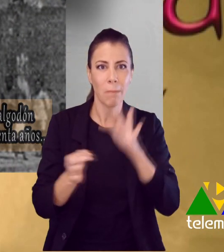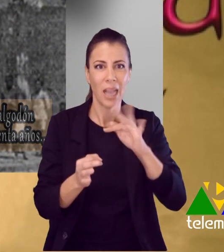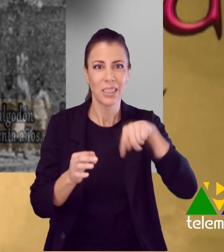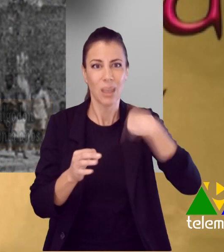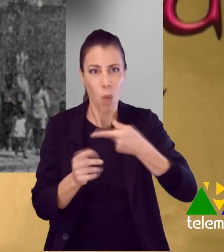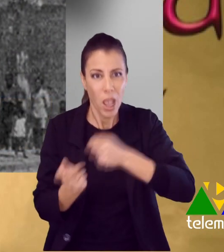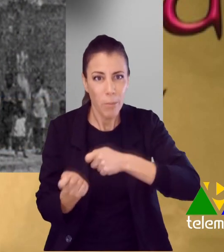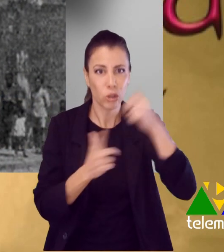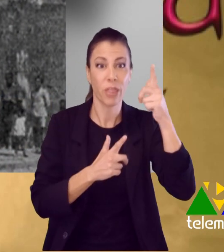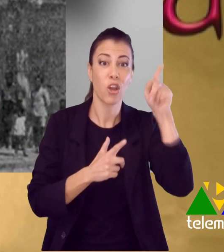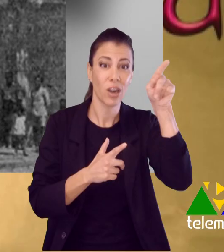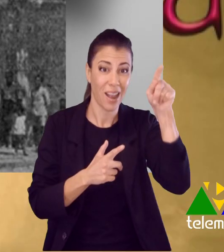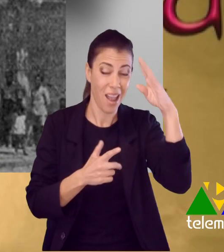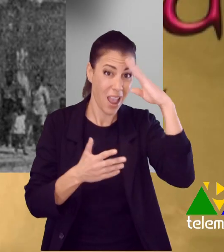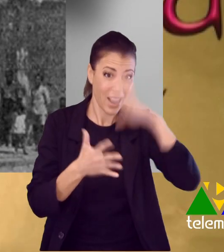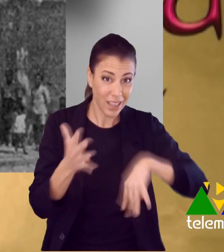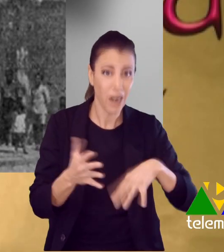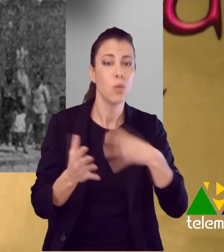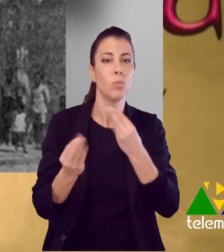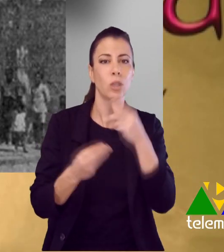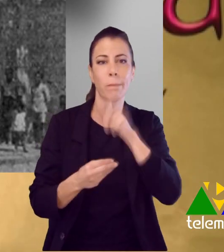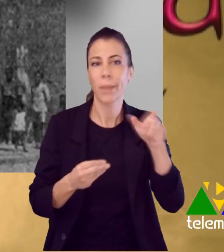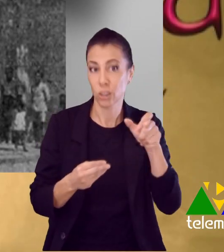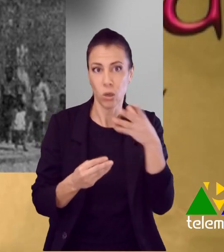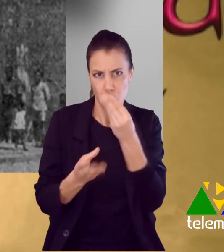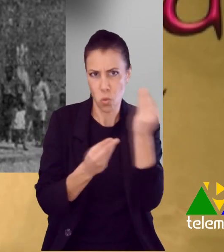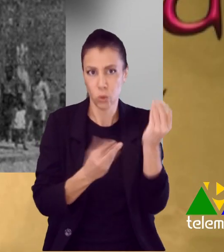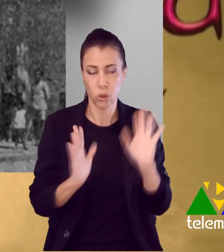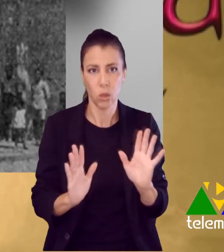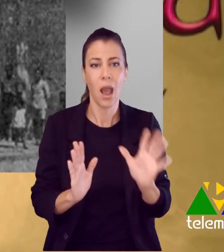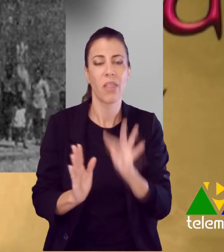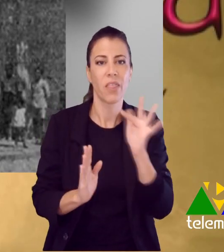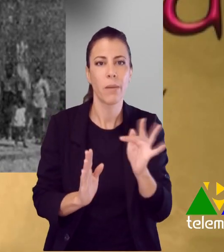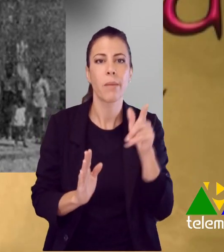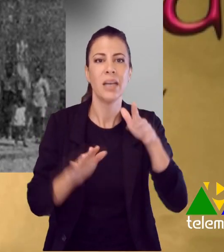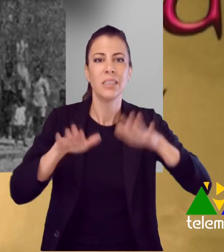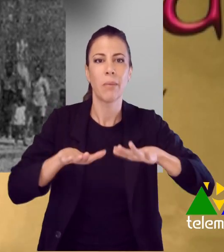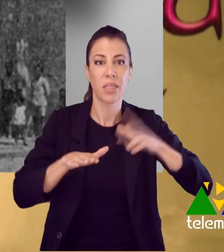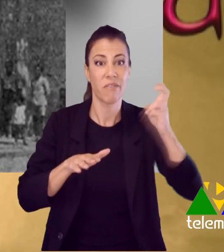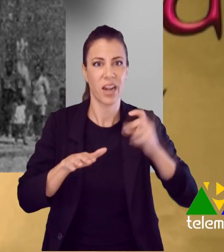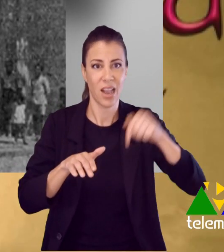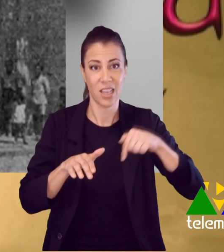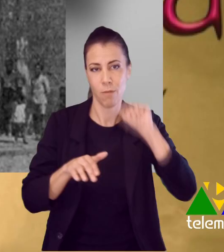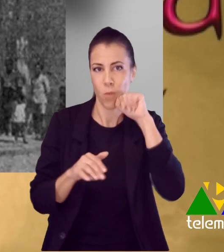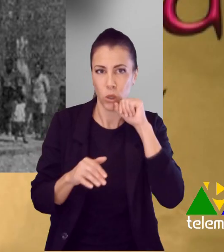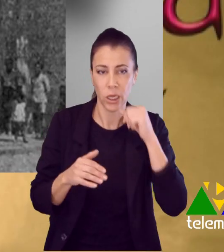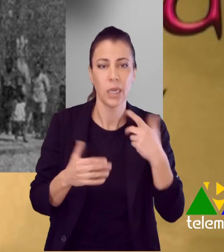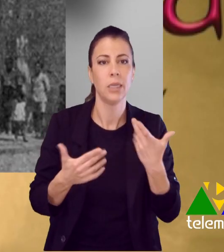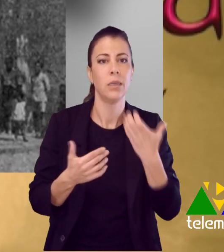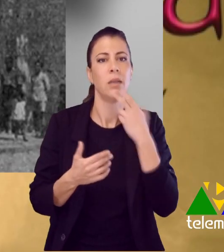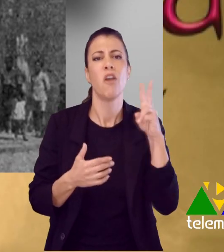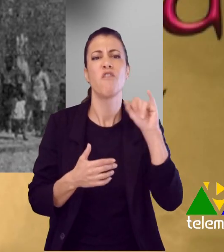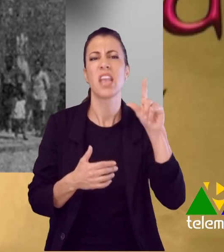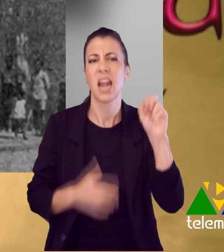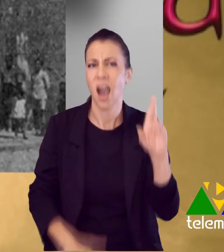a las textiles catalanas, muchos catalanes, muchos de ellos de Tossa de Mar, se establecen en Motril, los Vilá,